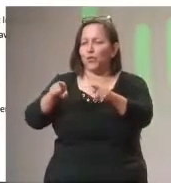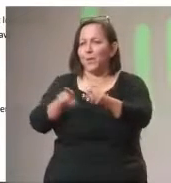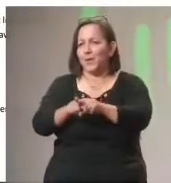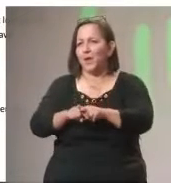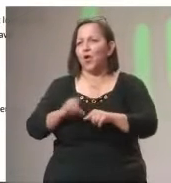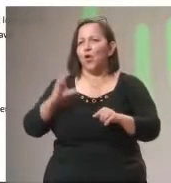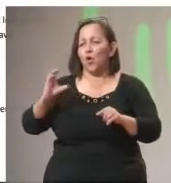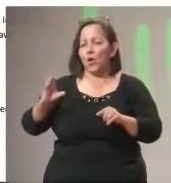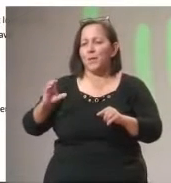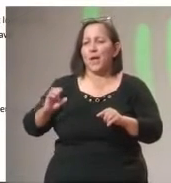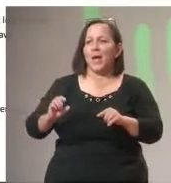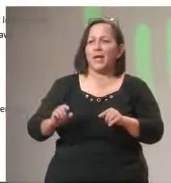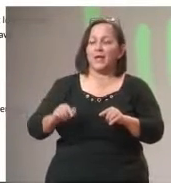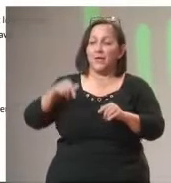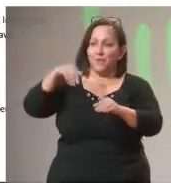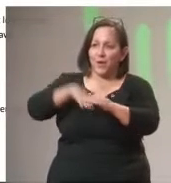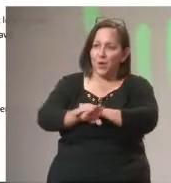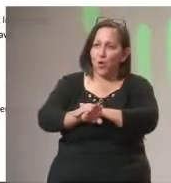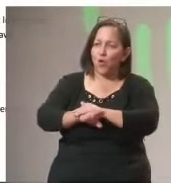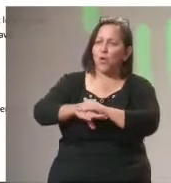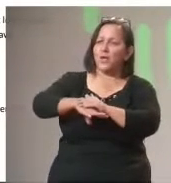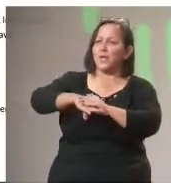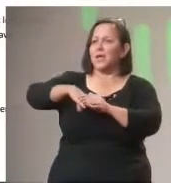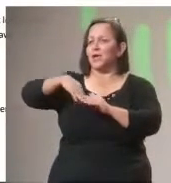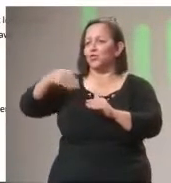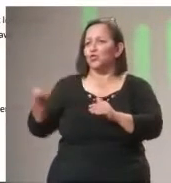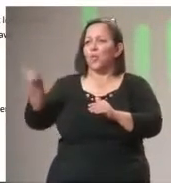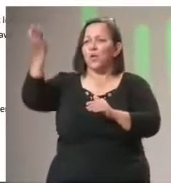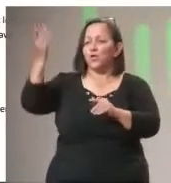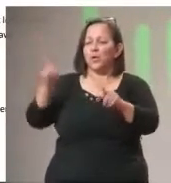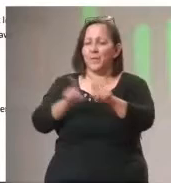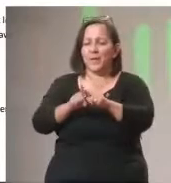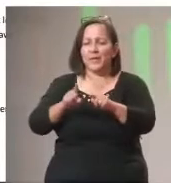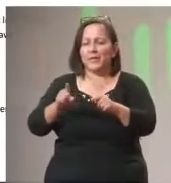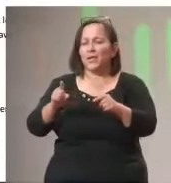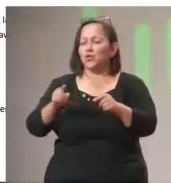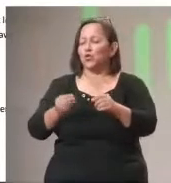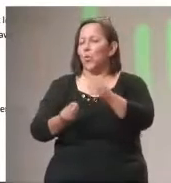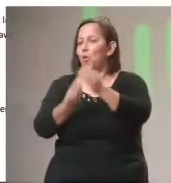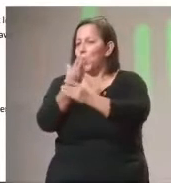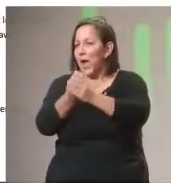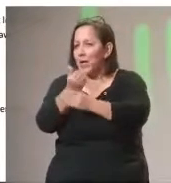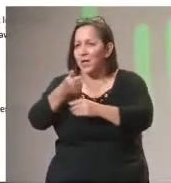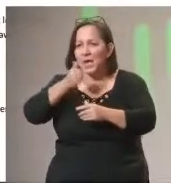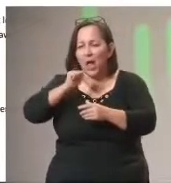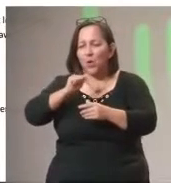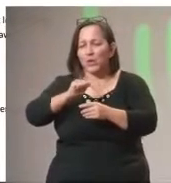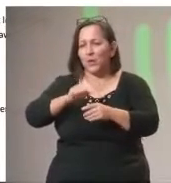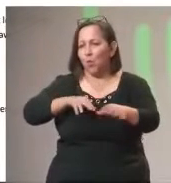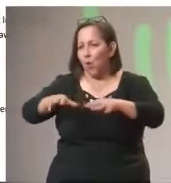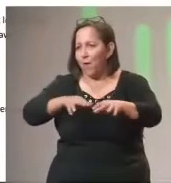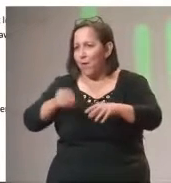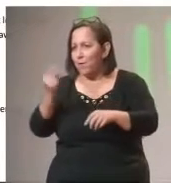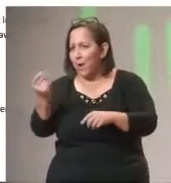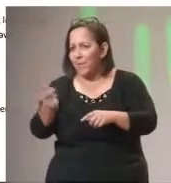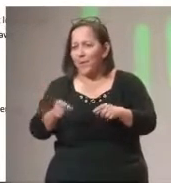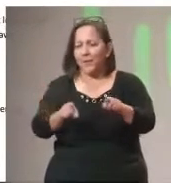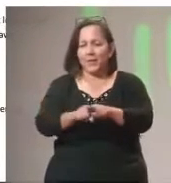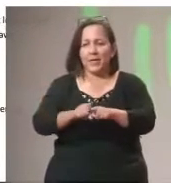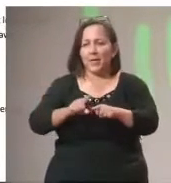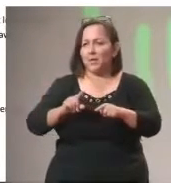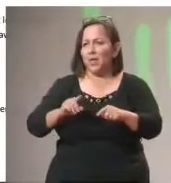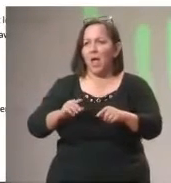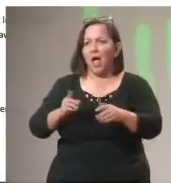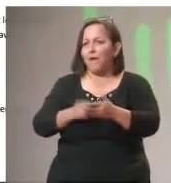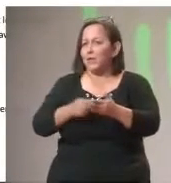superior. Son acuíferos volcánicos, están llenos de fracturas, el agua se mueve muy rápidamente en algunas ocasiones no sabemos por